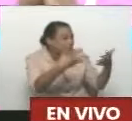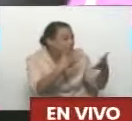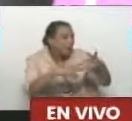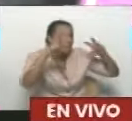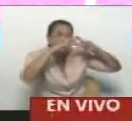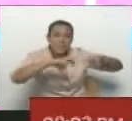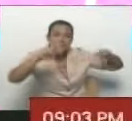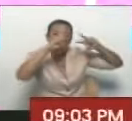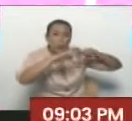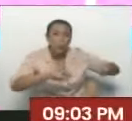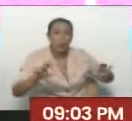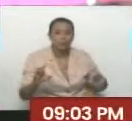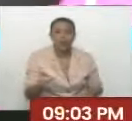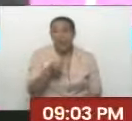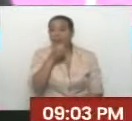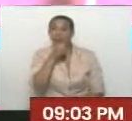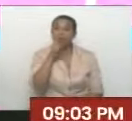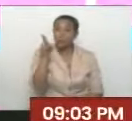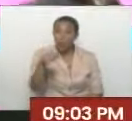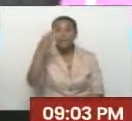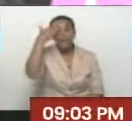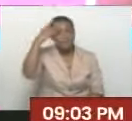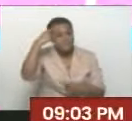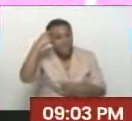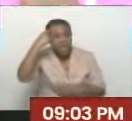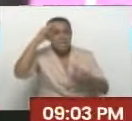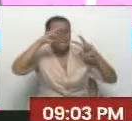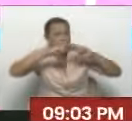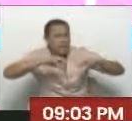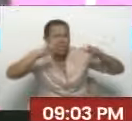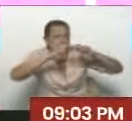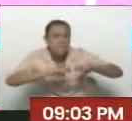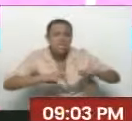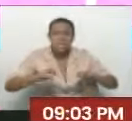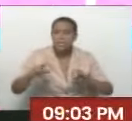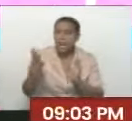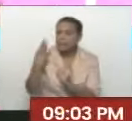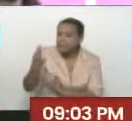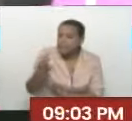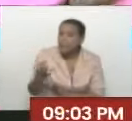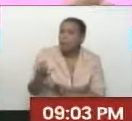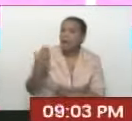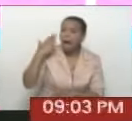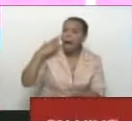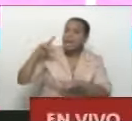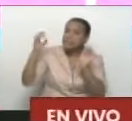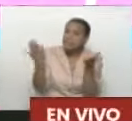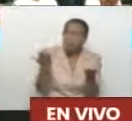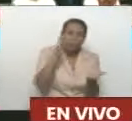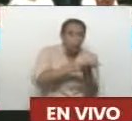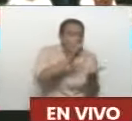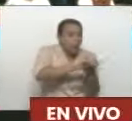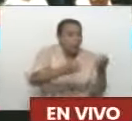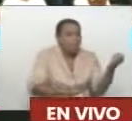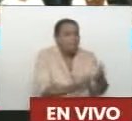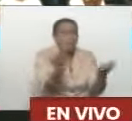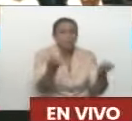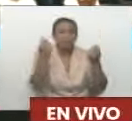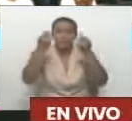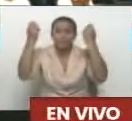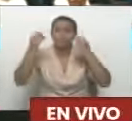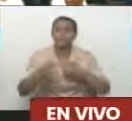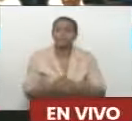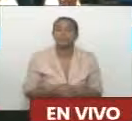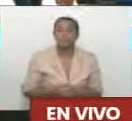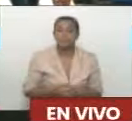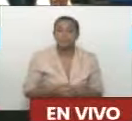son solamente para montarse en una tarima, son gente que piensa, que investiga, que siembra conocimiento y siembra identidad.